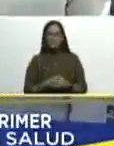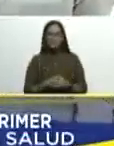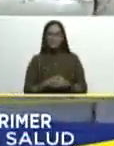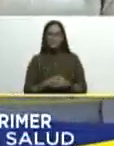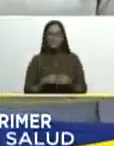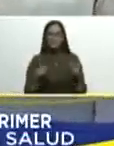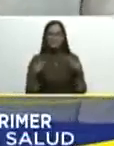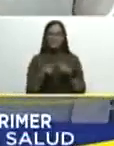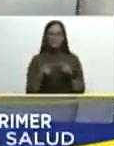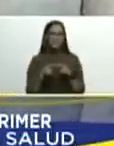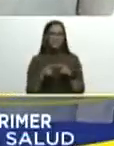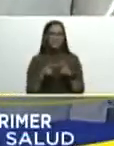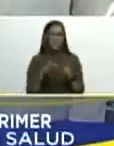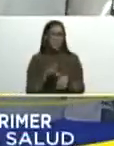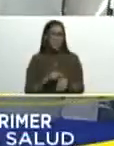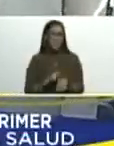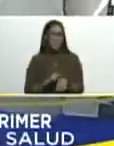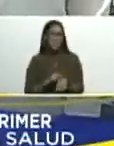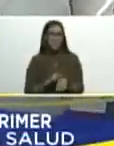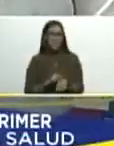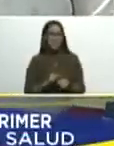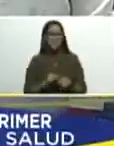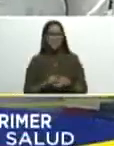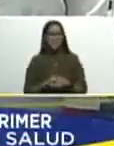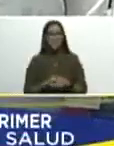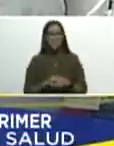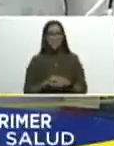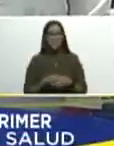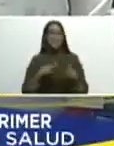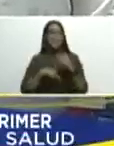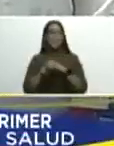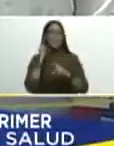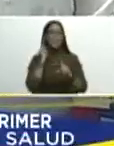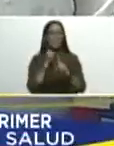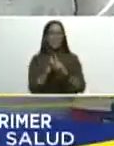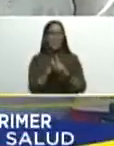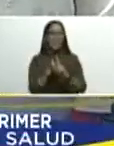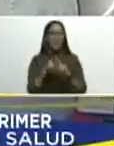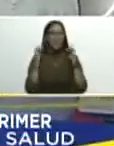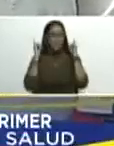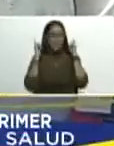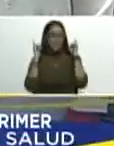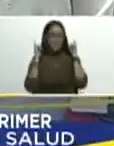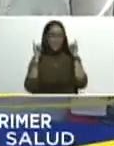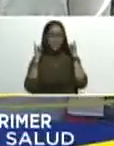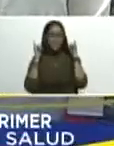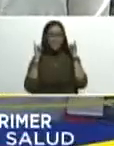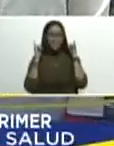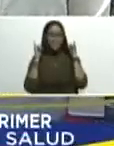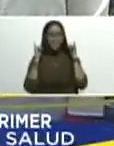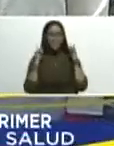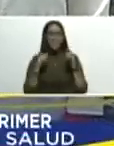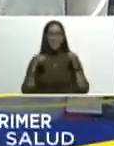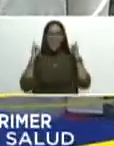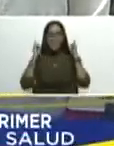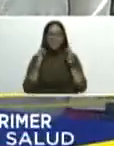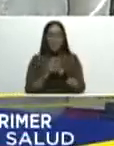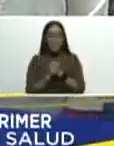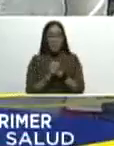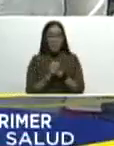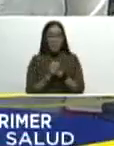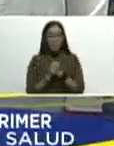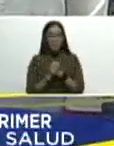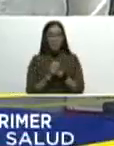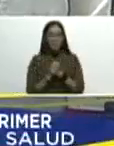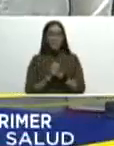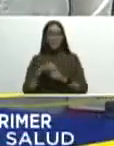de médicos, médicas. Vámonos directo a una parranda, ¿no? La llaman la parranda de los amigos, con